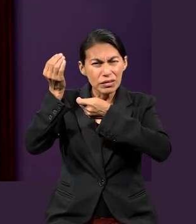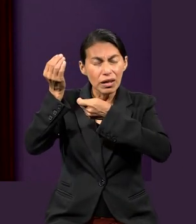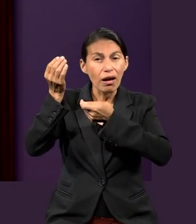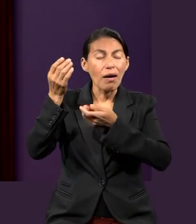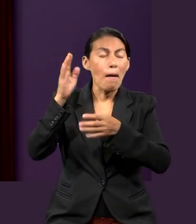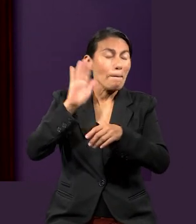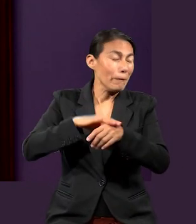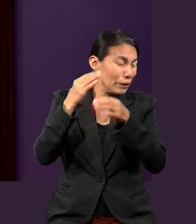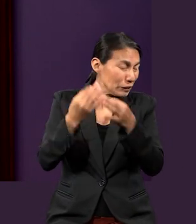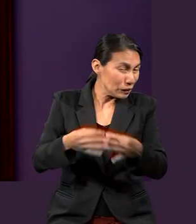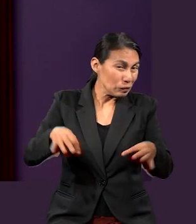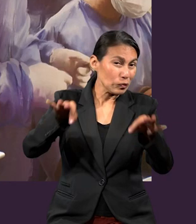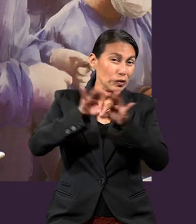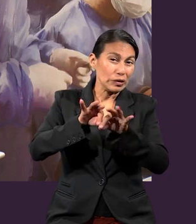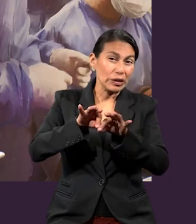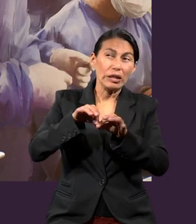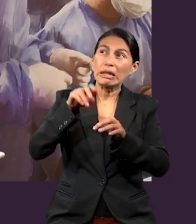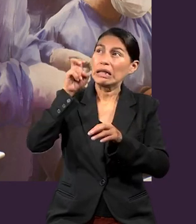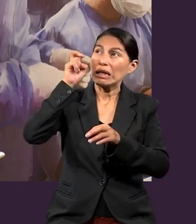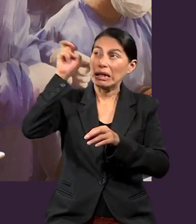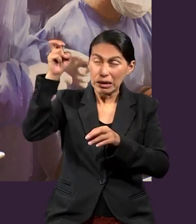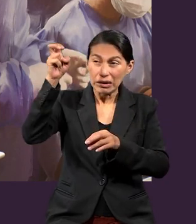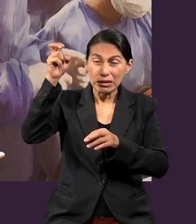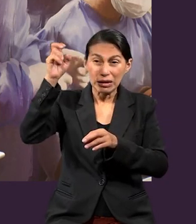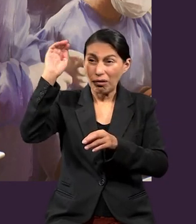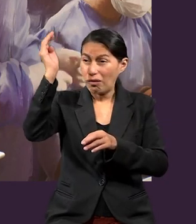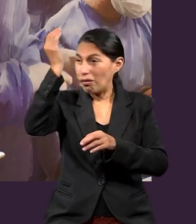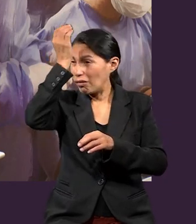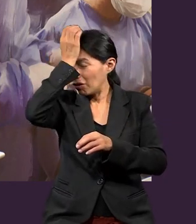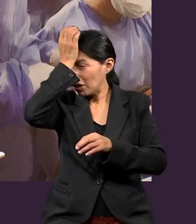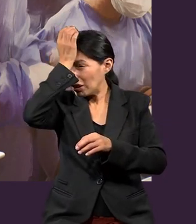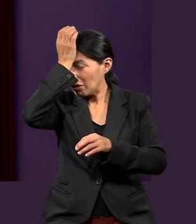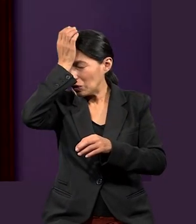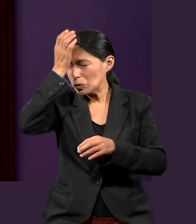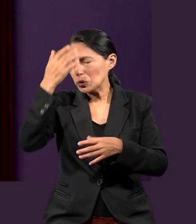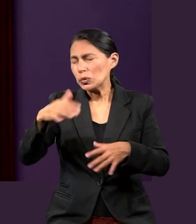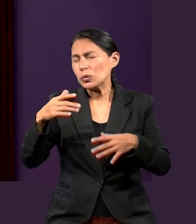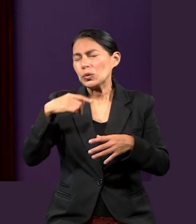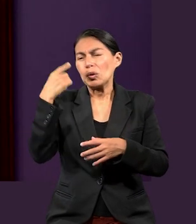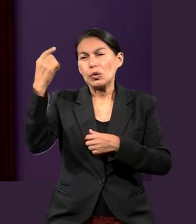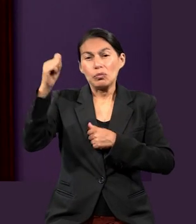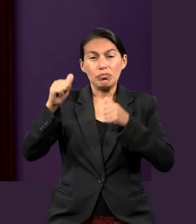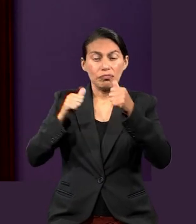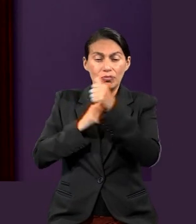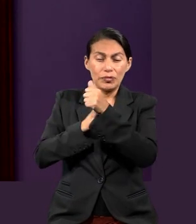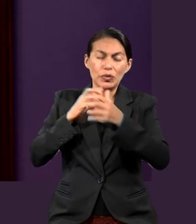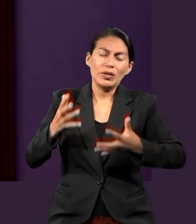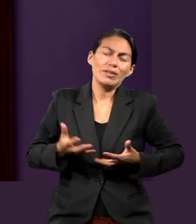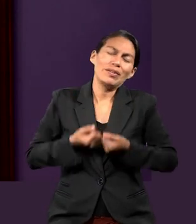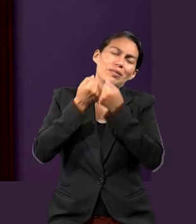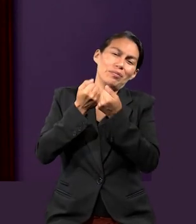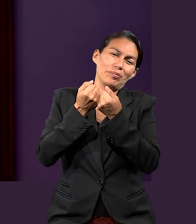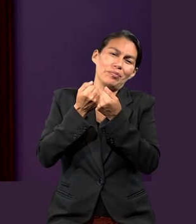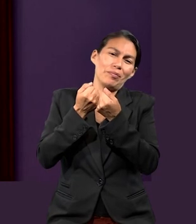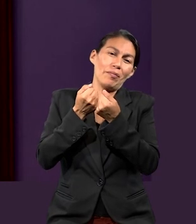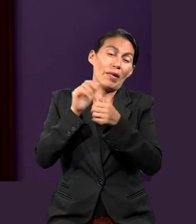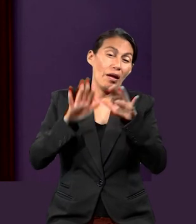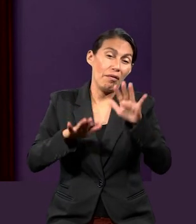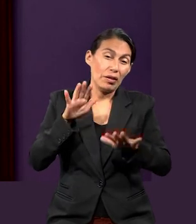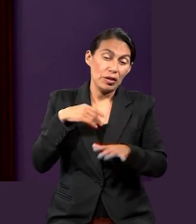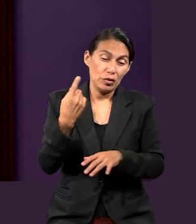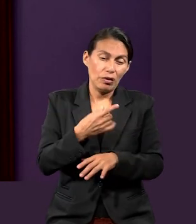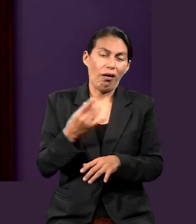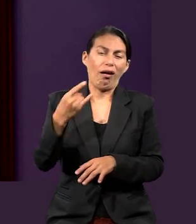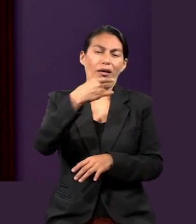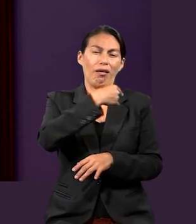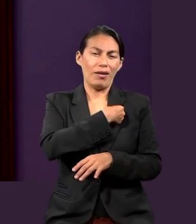importante para nosotros. Debe significar el centro de todo. Muchas veces nuestro corazón egoísta nos